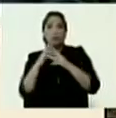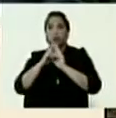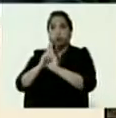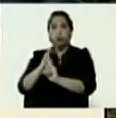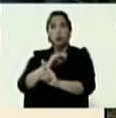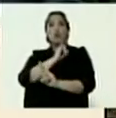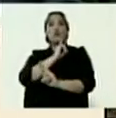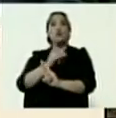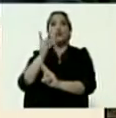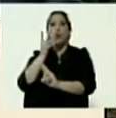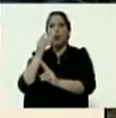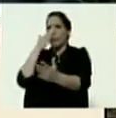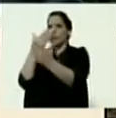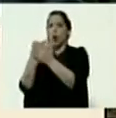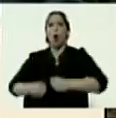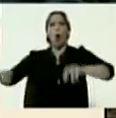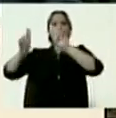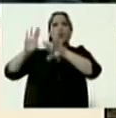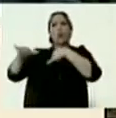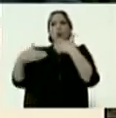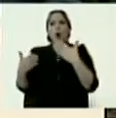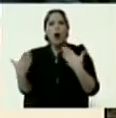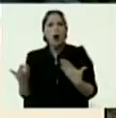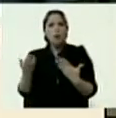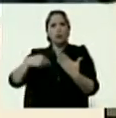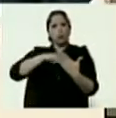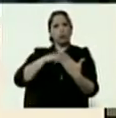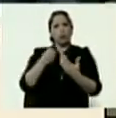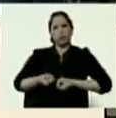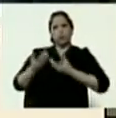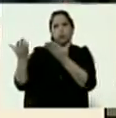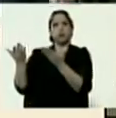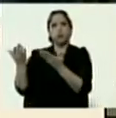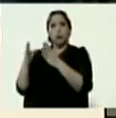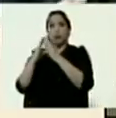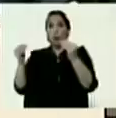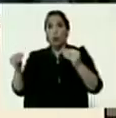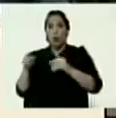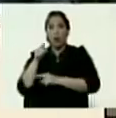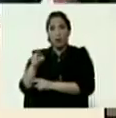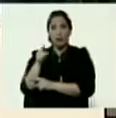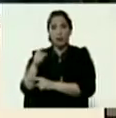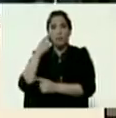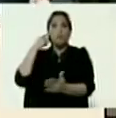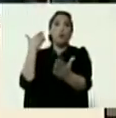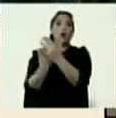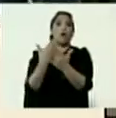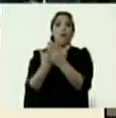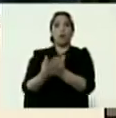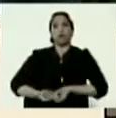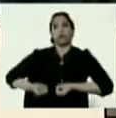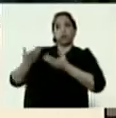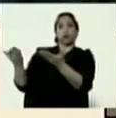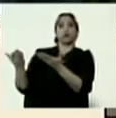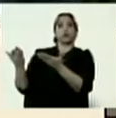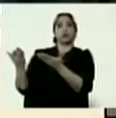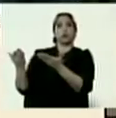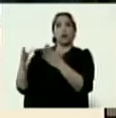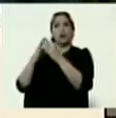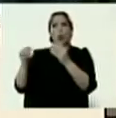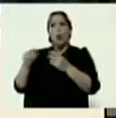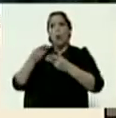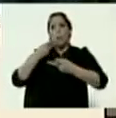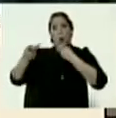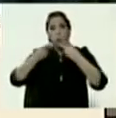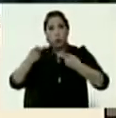Duque en Naciones Unidas cuando, como lo vamos a hacer, llevemos todas estas pruebas, todos estos testimonios,